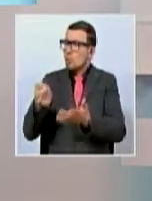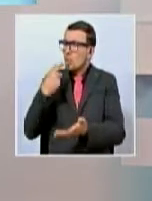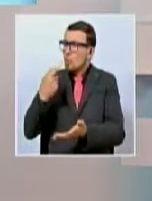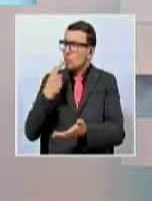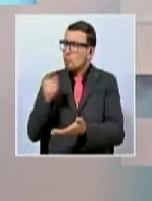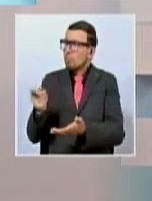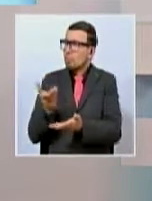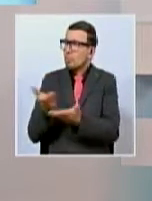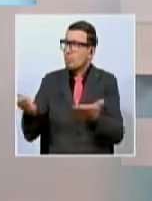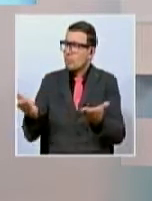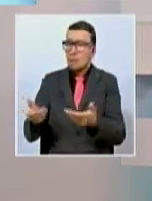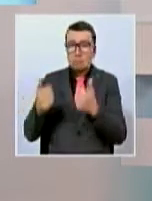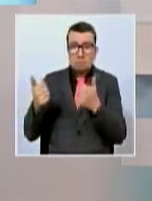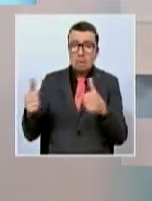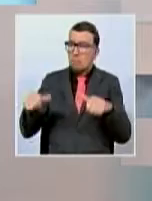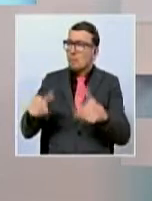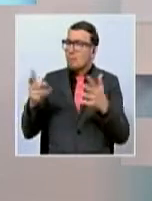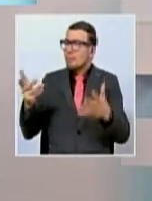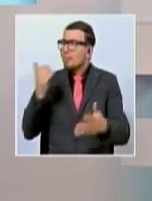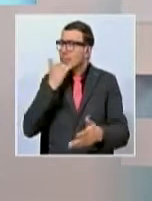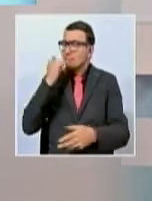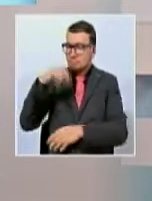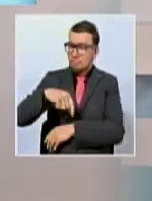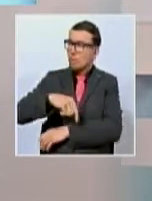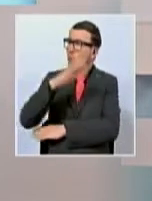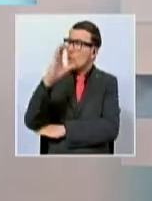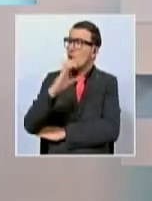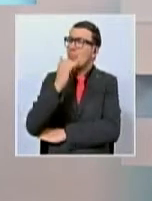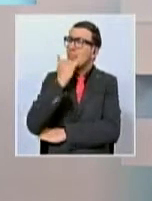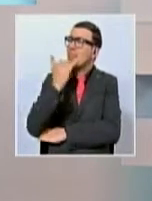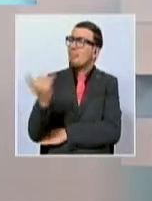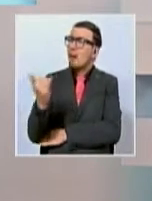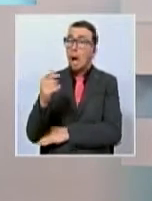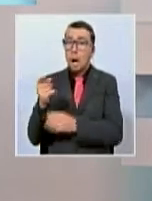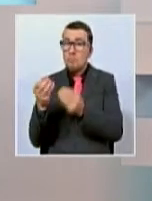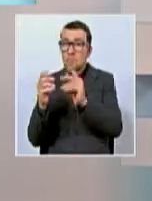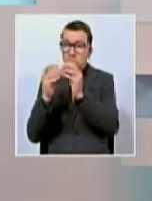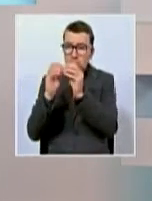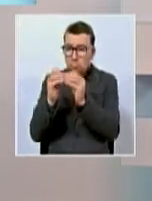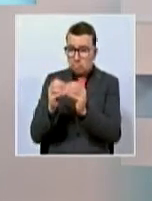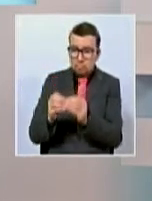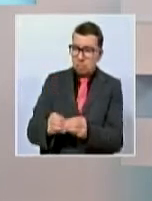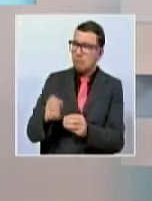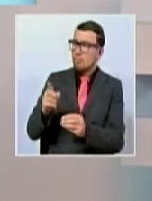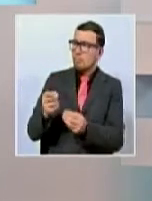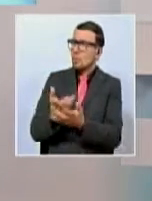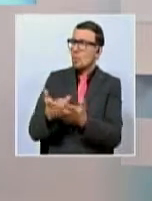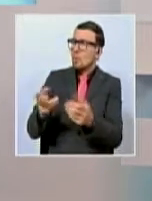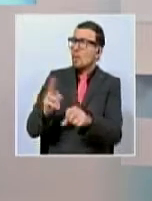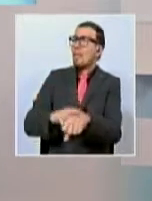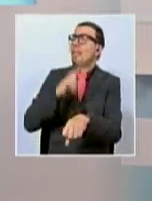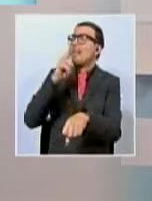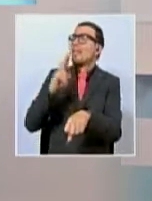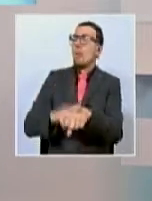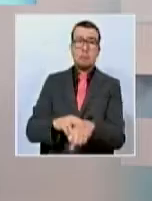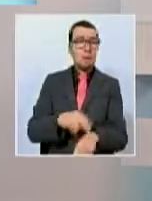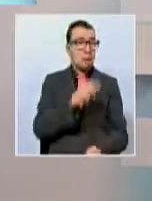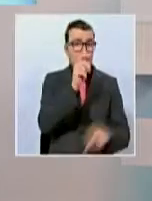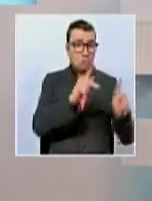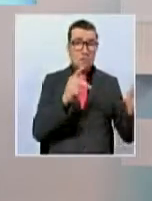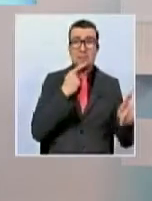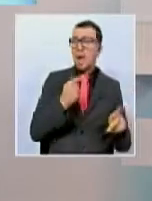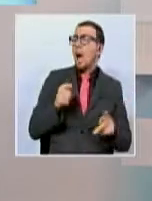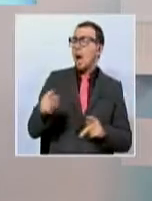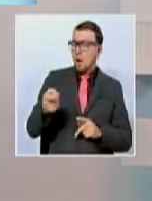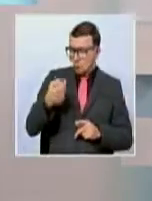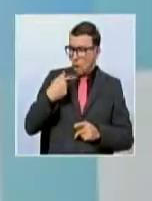buena realidad que se está dando en Colombia con respecto al concepto de lo que la gente llama es que esto es un producto